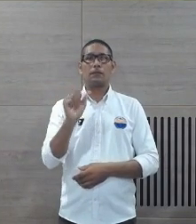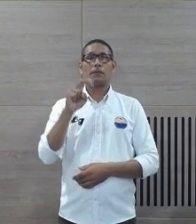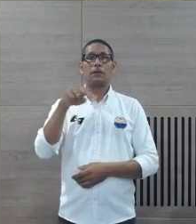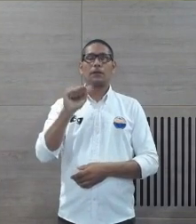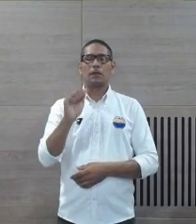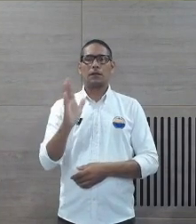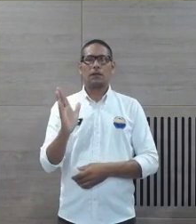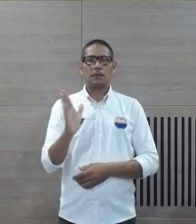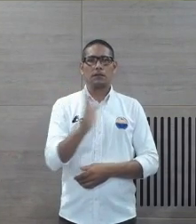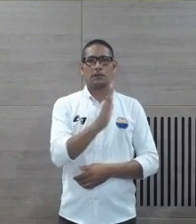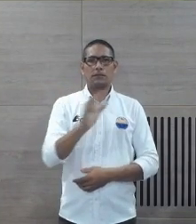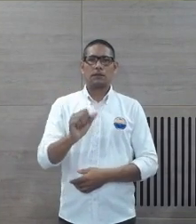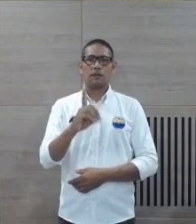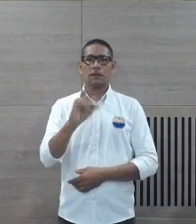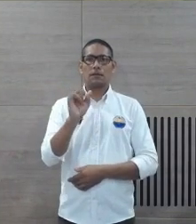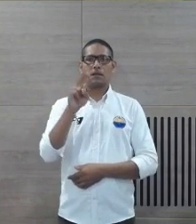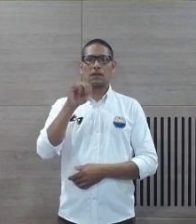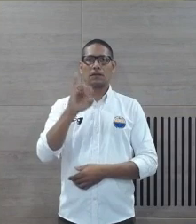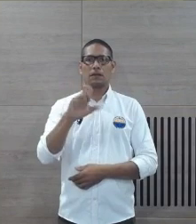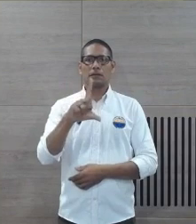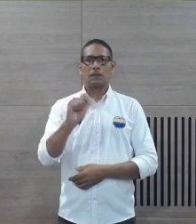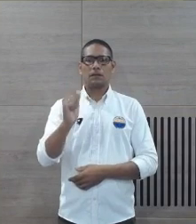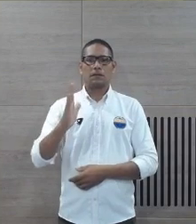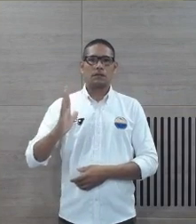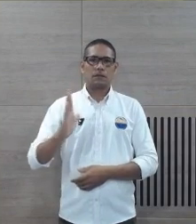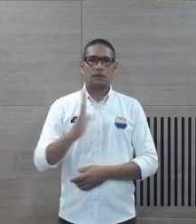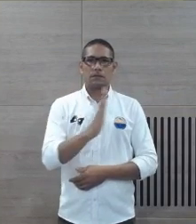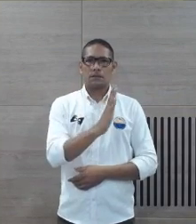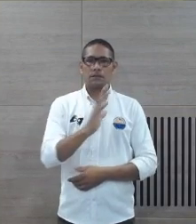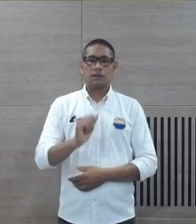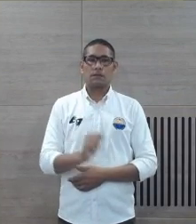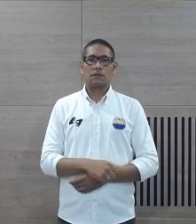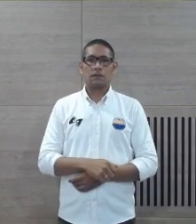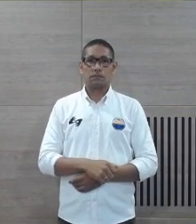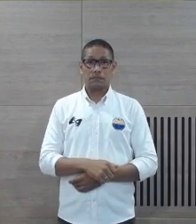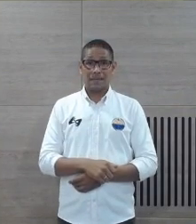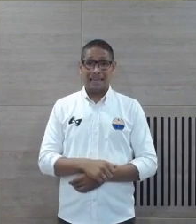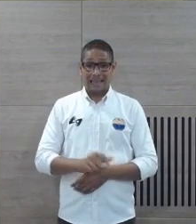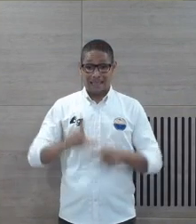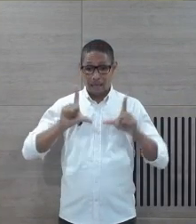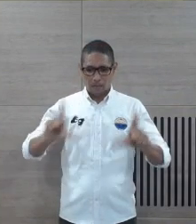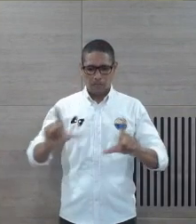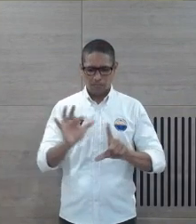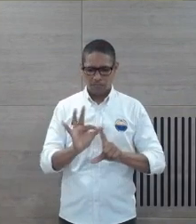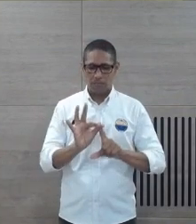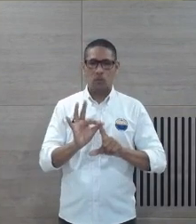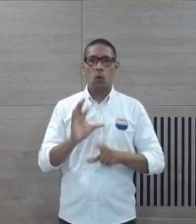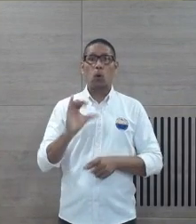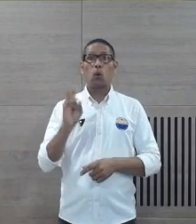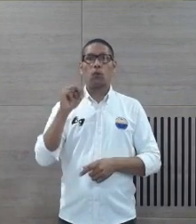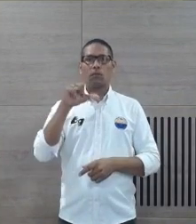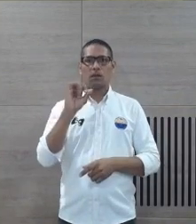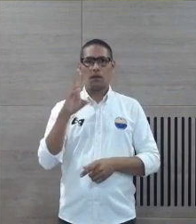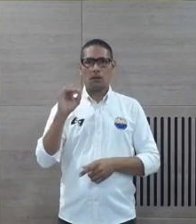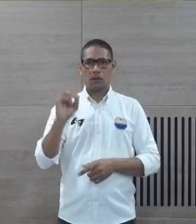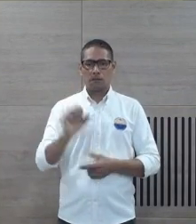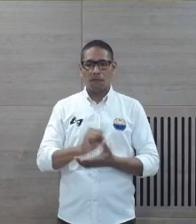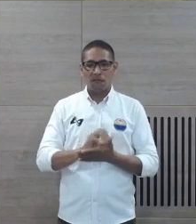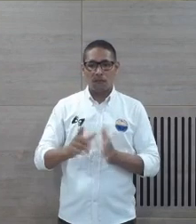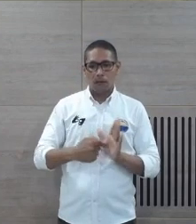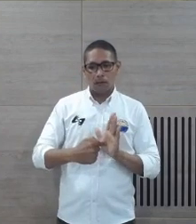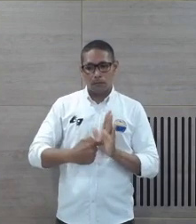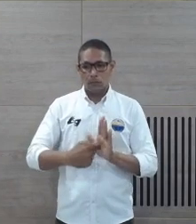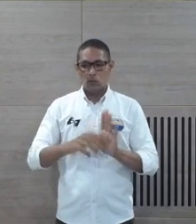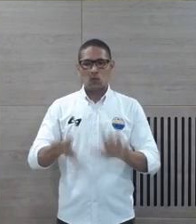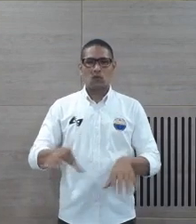López. Diploma honorífico, cum laude y beca. Facultad de Ciencias Empresariales y Económicas, Administrador de Empresas, Carola y Juliet